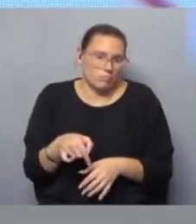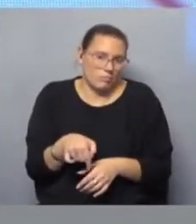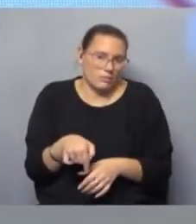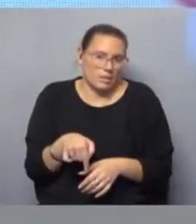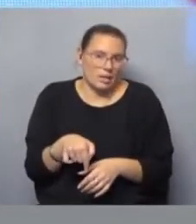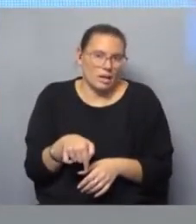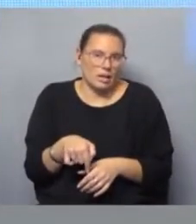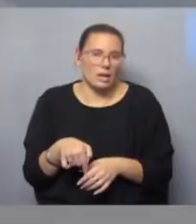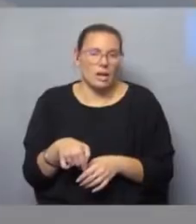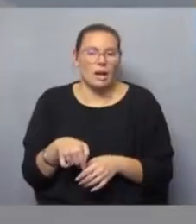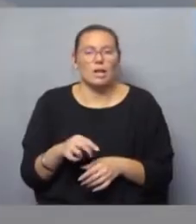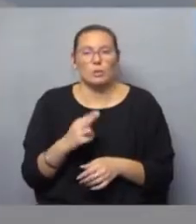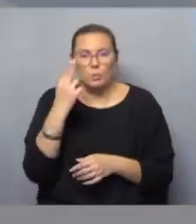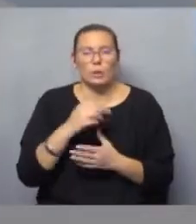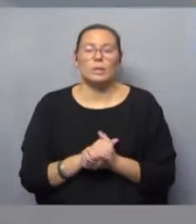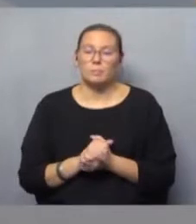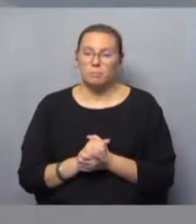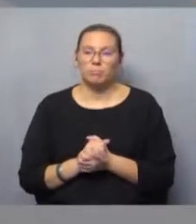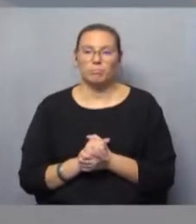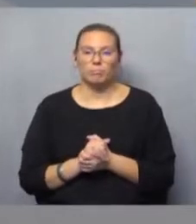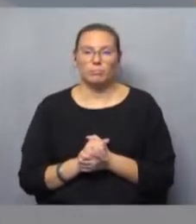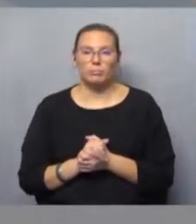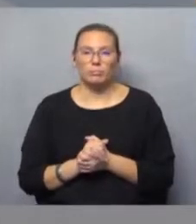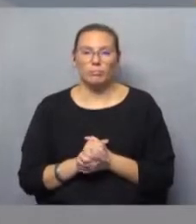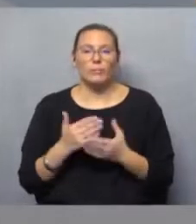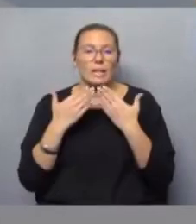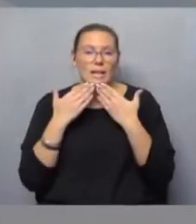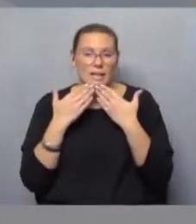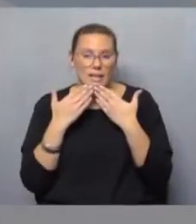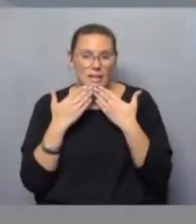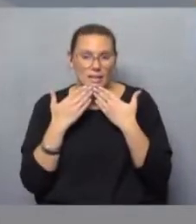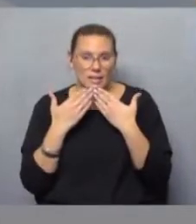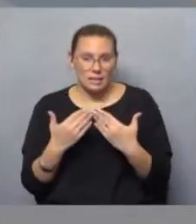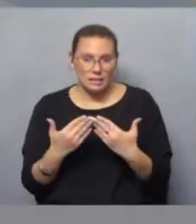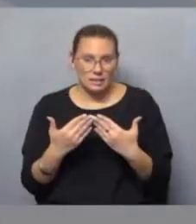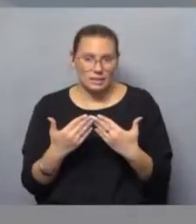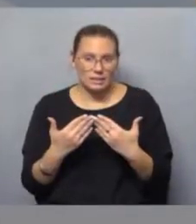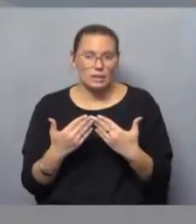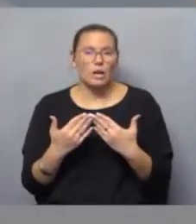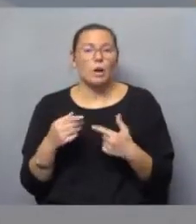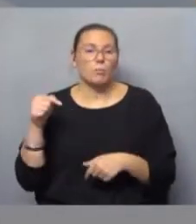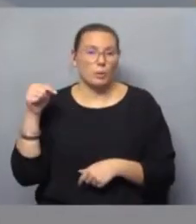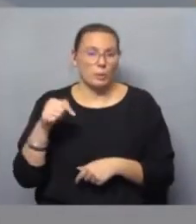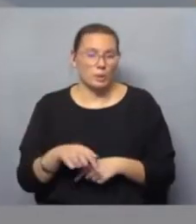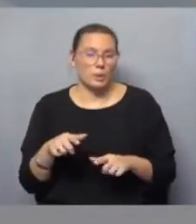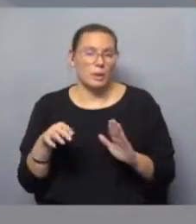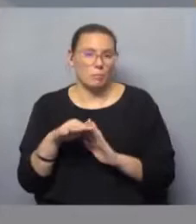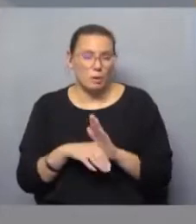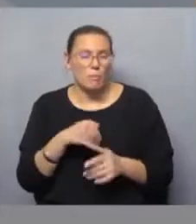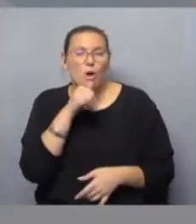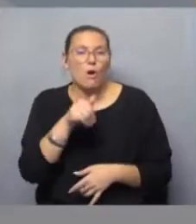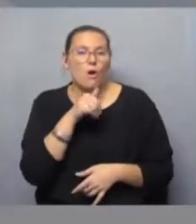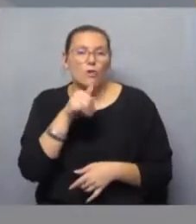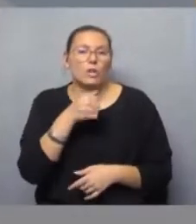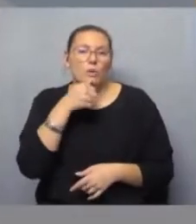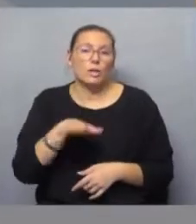en el cinturón, digamos. Ni más ni menos. Elena Pil, Santiago Fort, muchas gracias por acompañarnos, por contarnos una